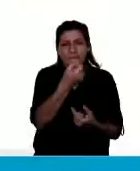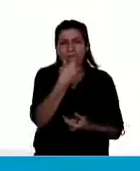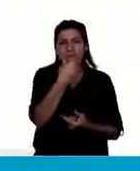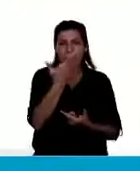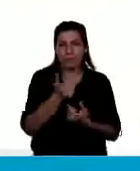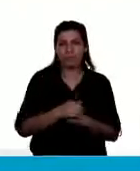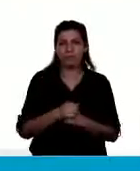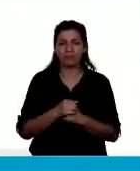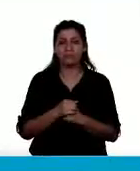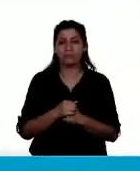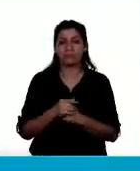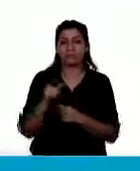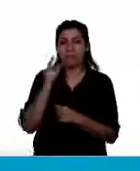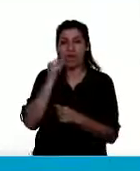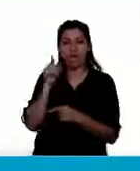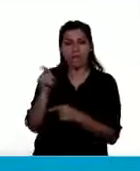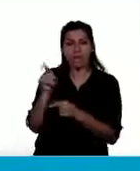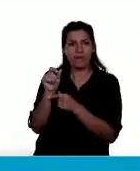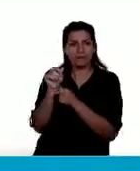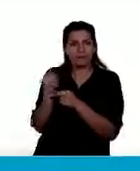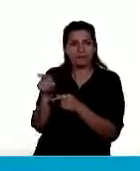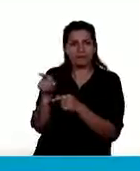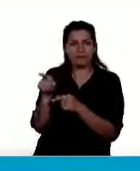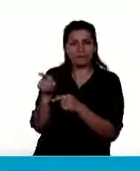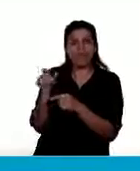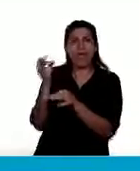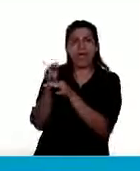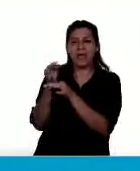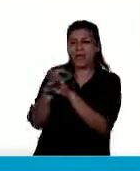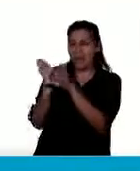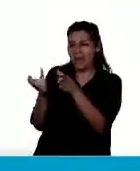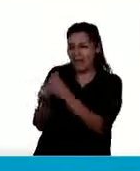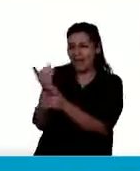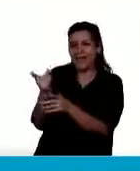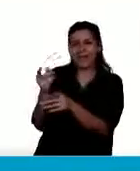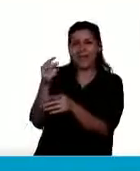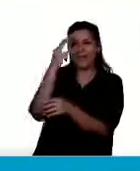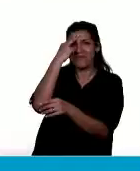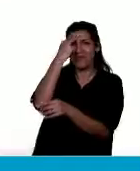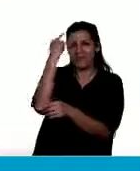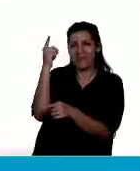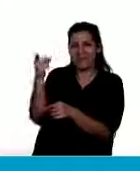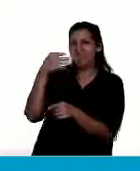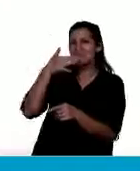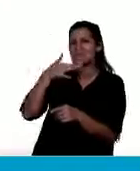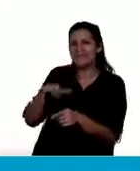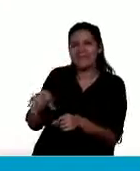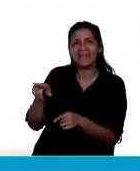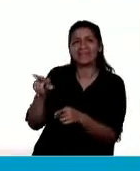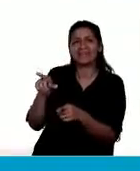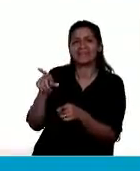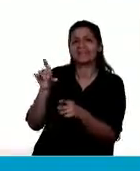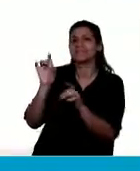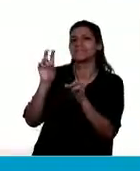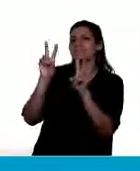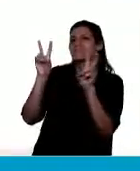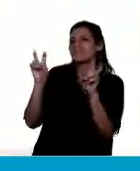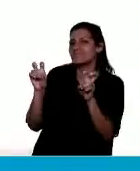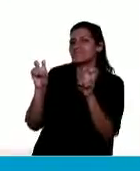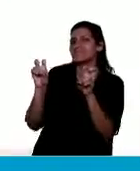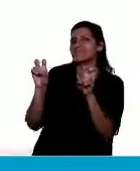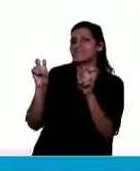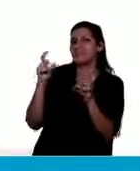fue el impulsor de las escuelas de enfermería, porque entendía que la salud no era solamente un asunto